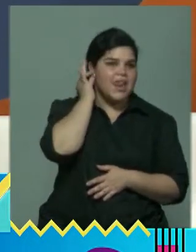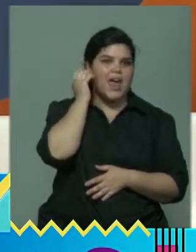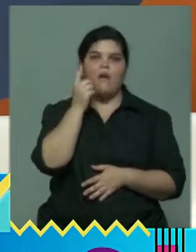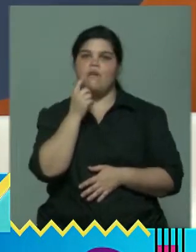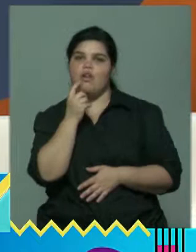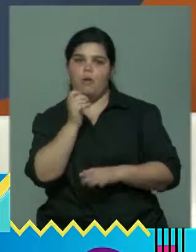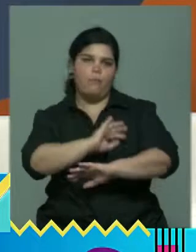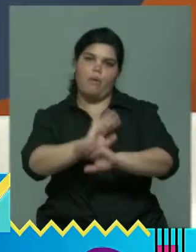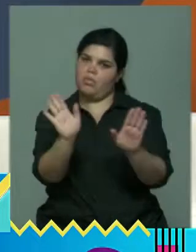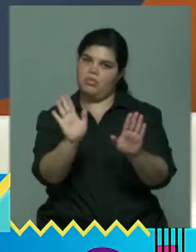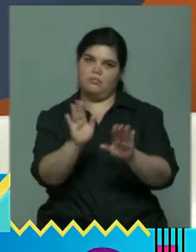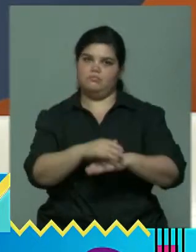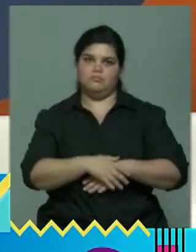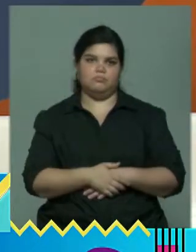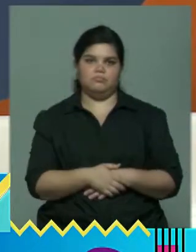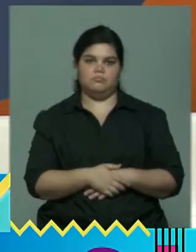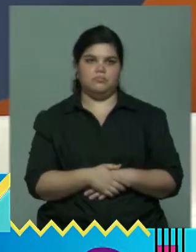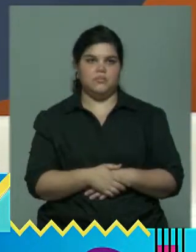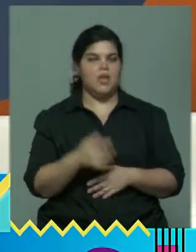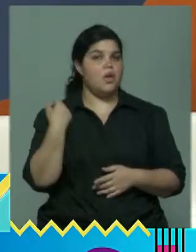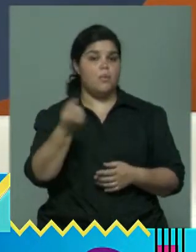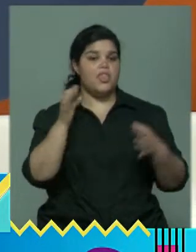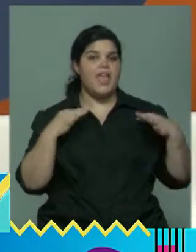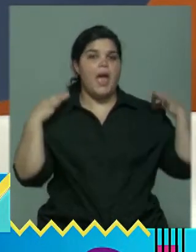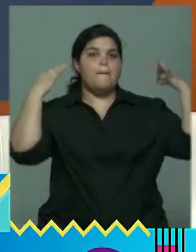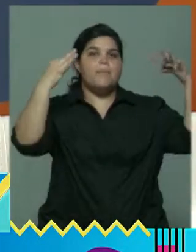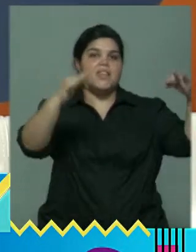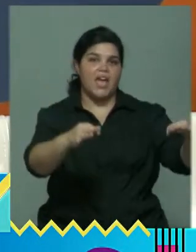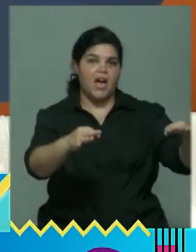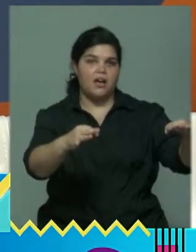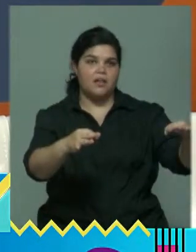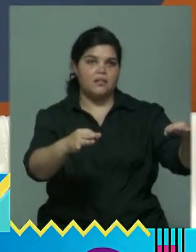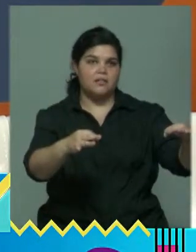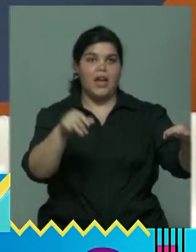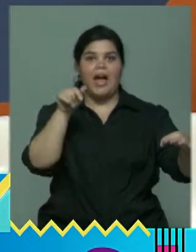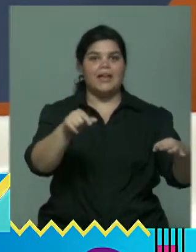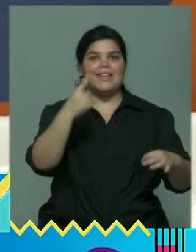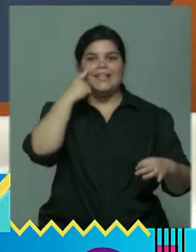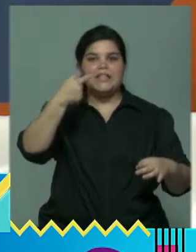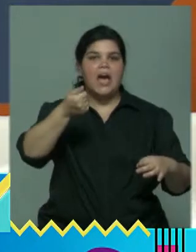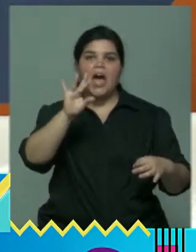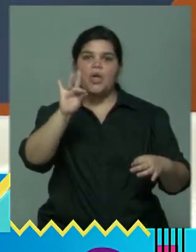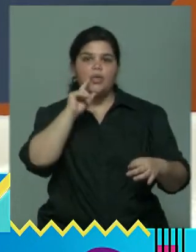gran desafío es justamente la empatía. Si con empatía cerramos el INADI y no hay más discriminación, digamos.